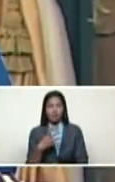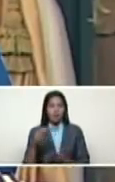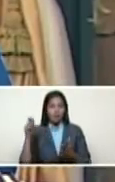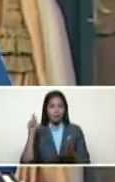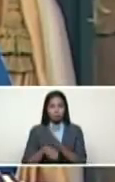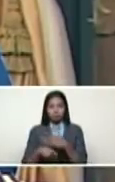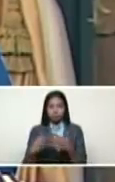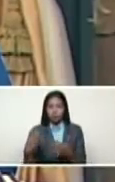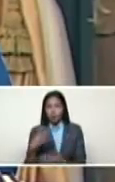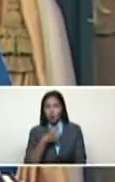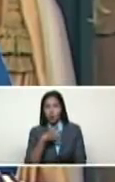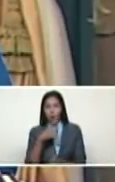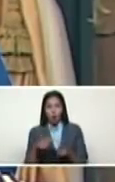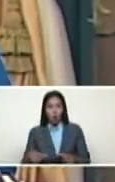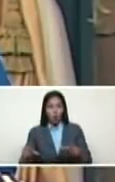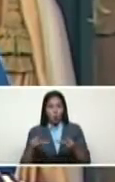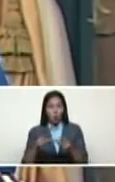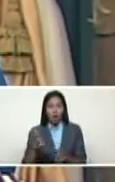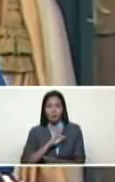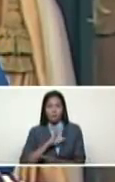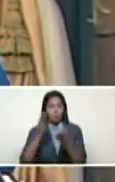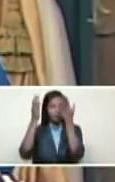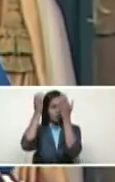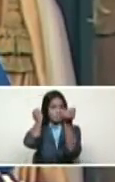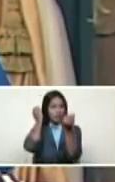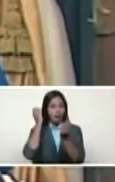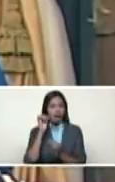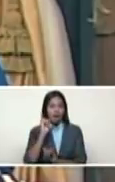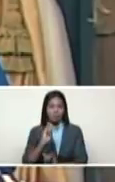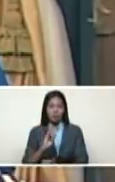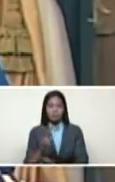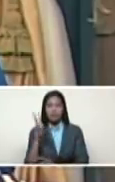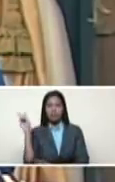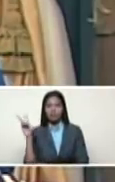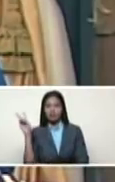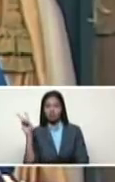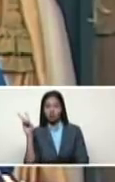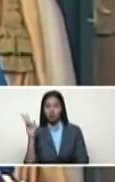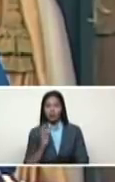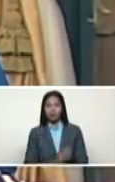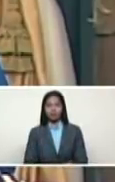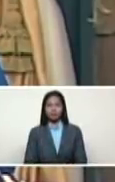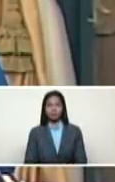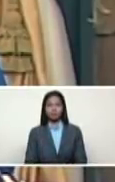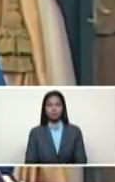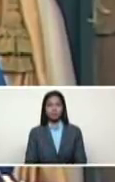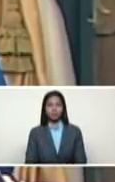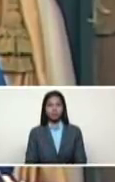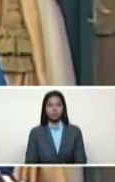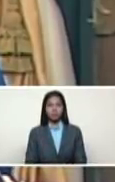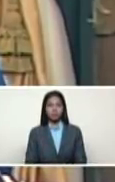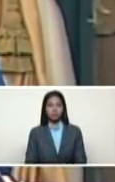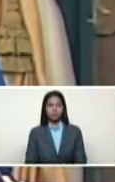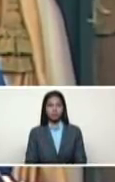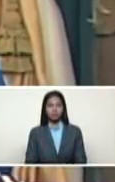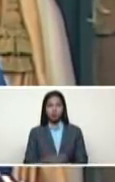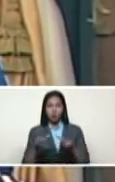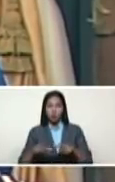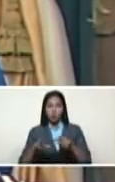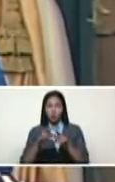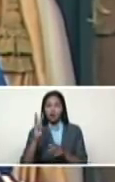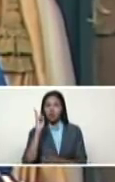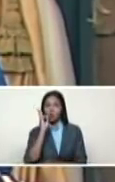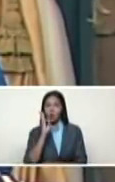Absoluta del Espacio de las Embajadas, como es el caso de la Embajada de la República Bolivariana de Venezuela en